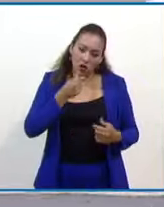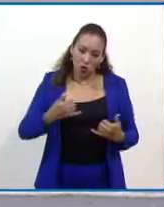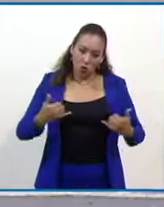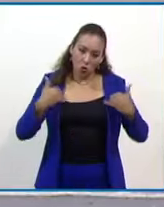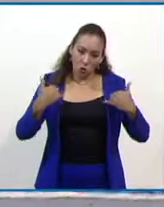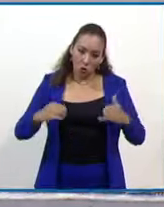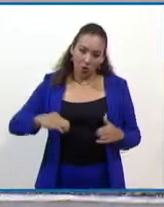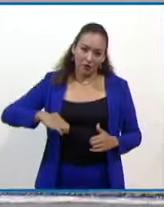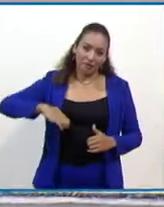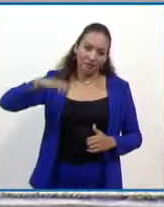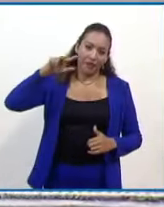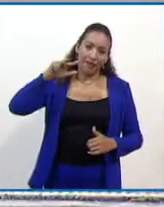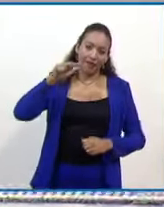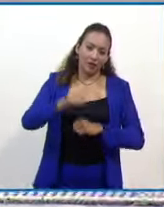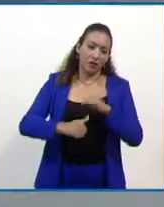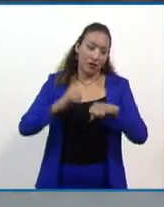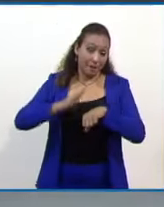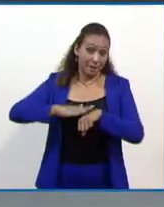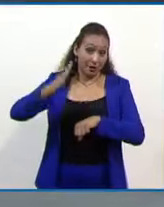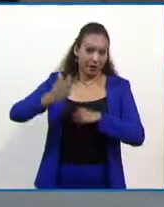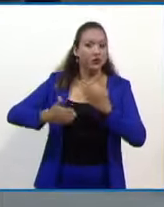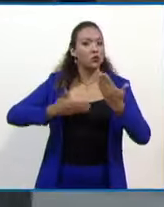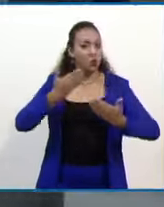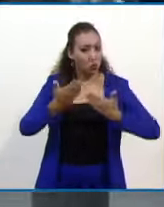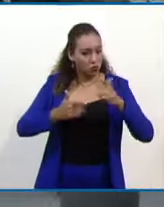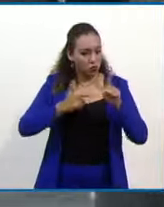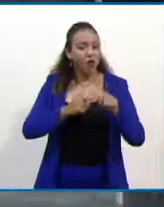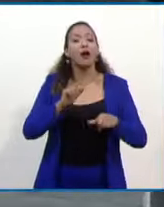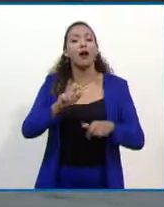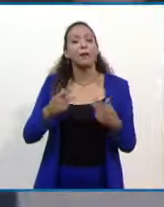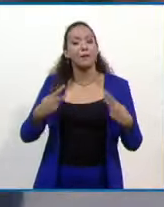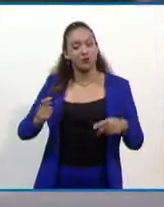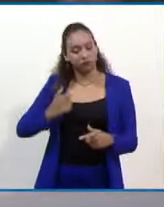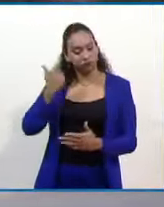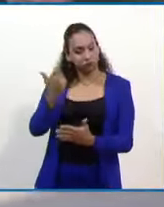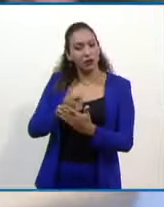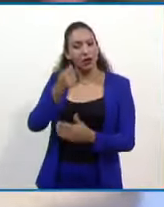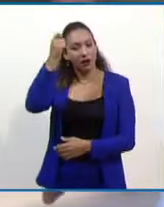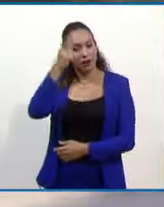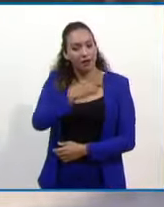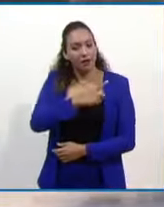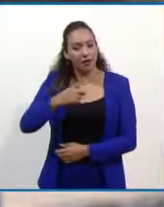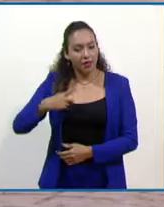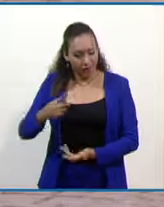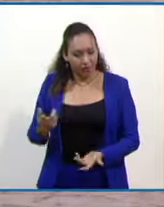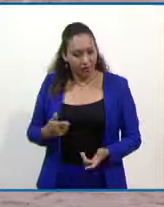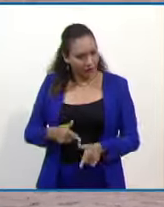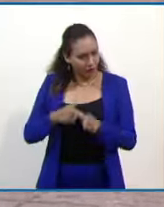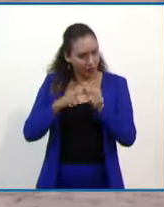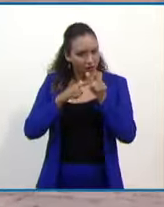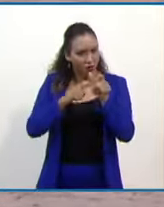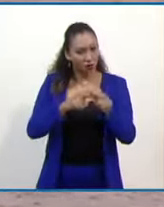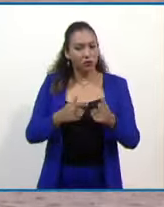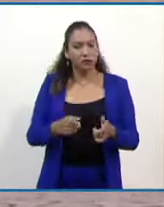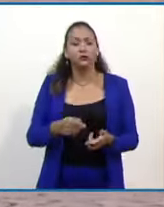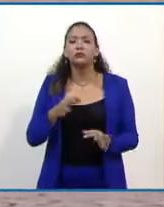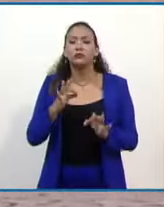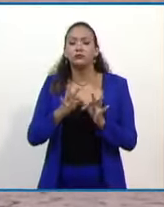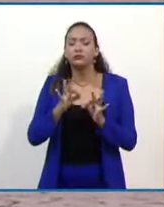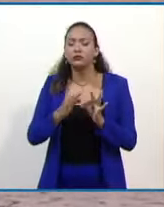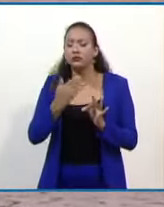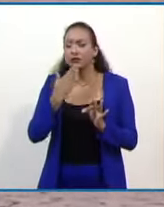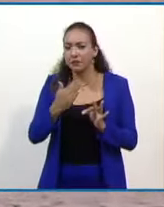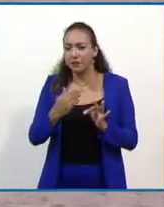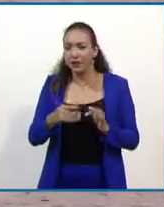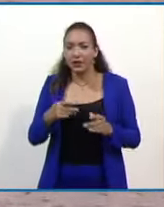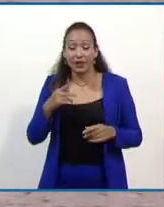la acreedora demuestra el estado de necesidad a pesar de su mayoría de edad, la persona deudora debe demostrar que cumplió en forma